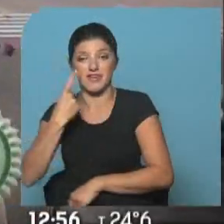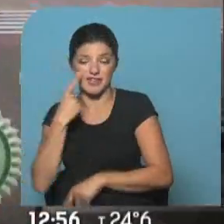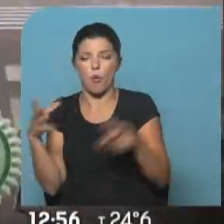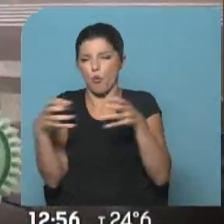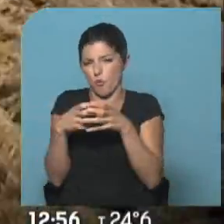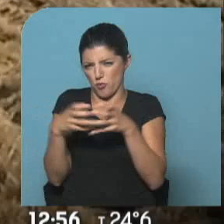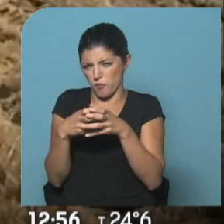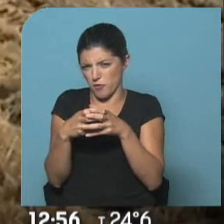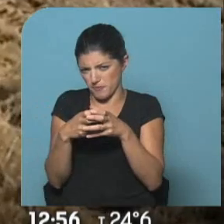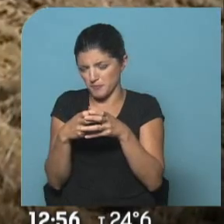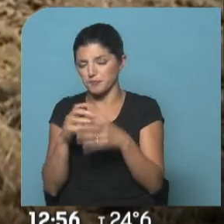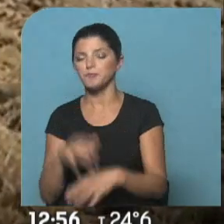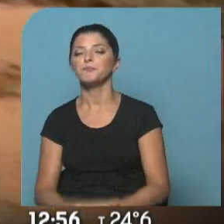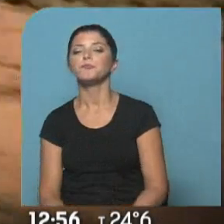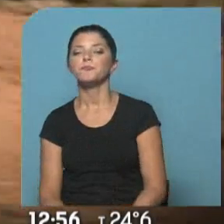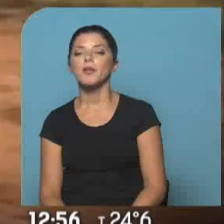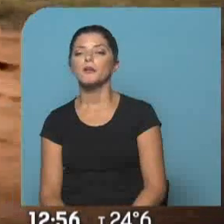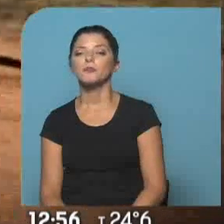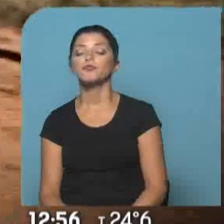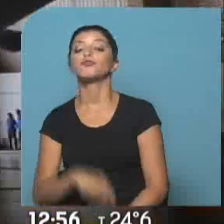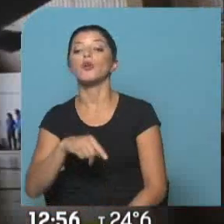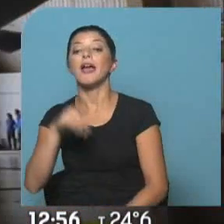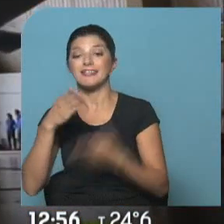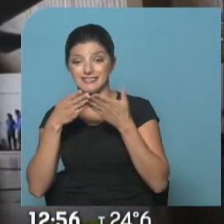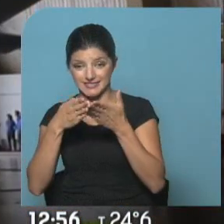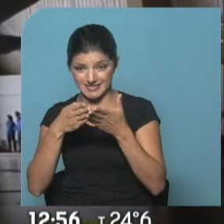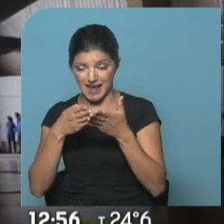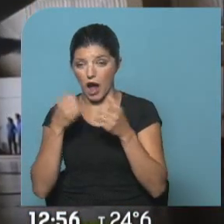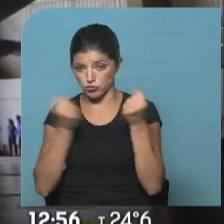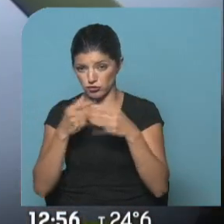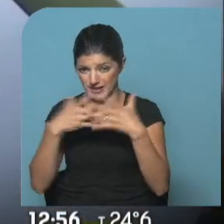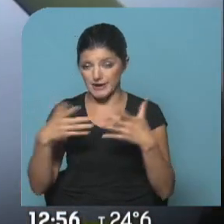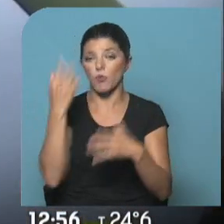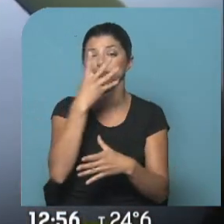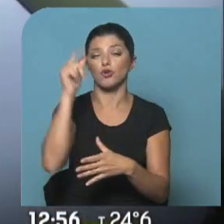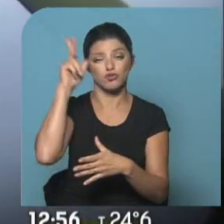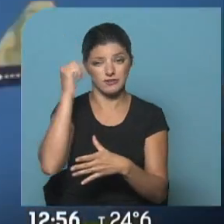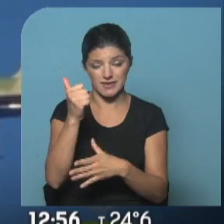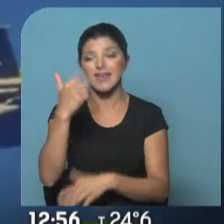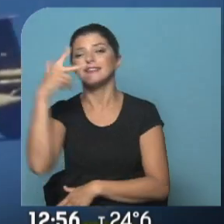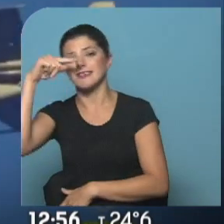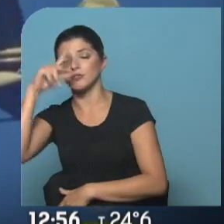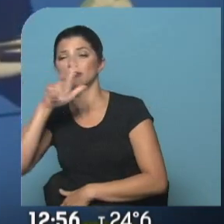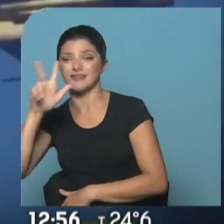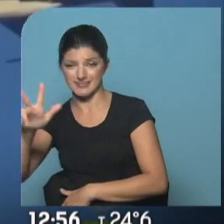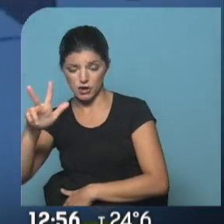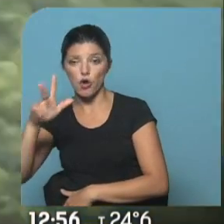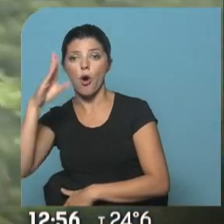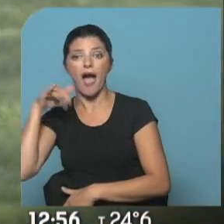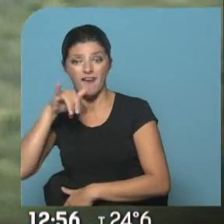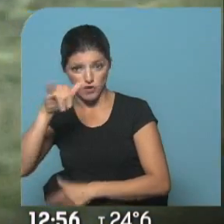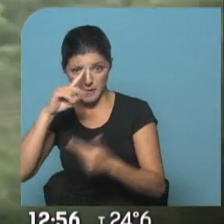Firepower Index. Cuenta con 486 tanques, 735 aviones militares, 43 de ellos de